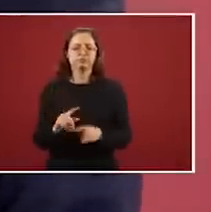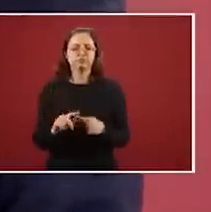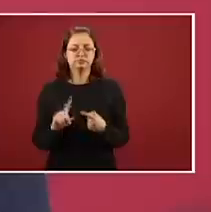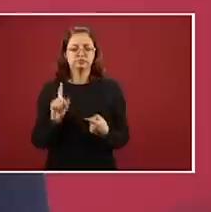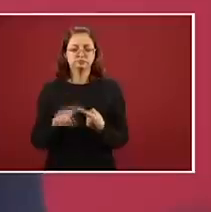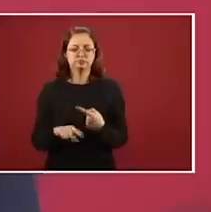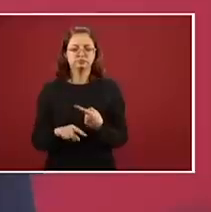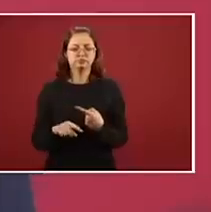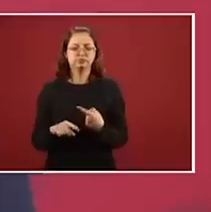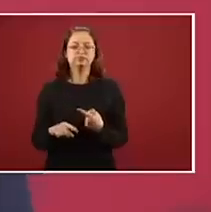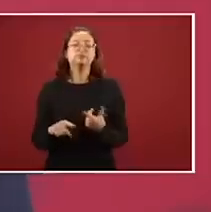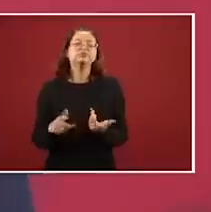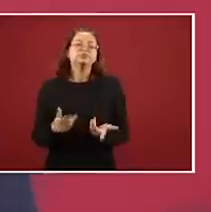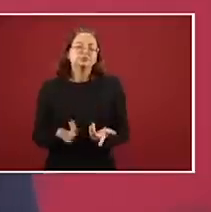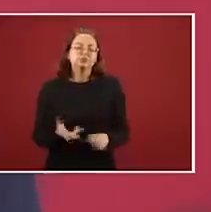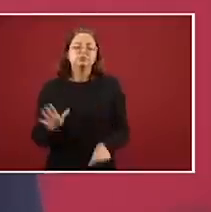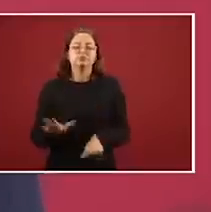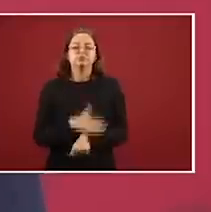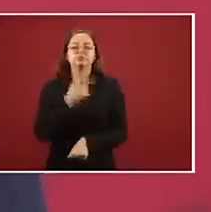porque también